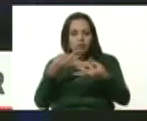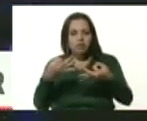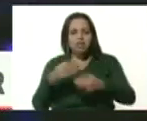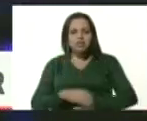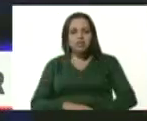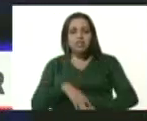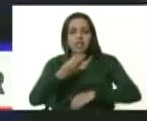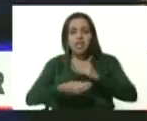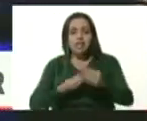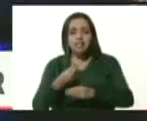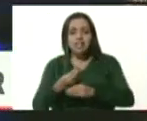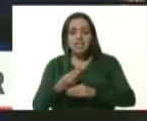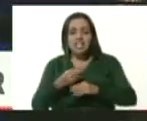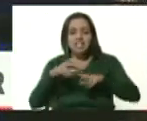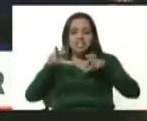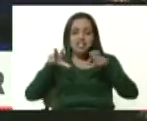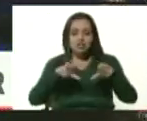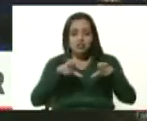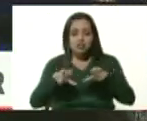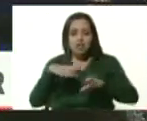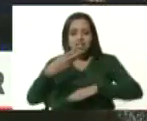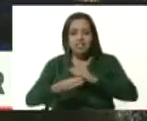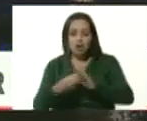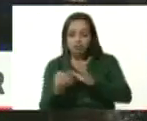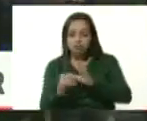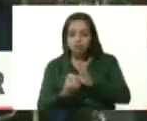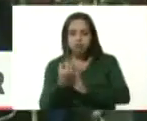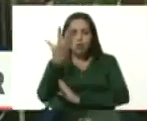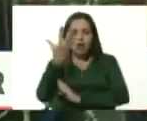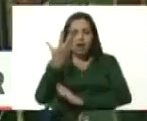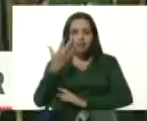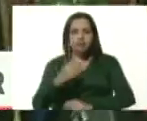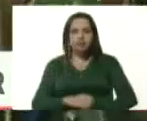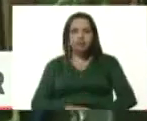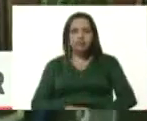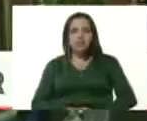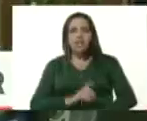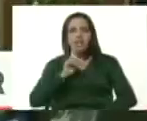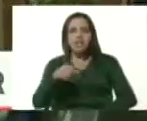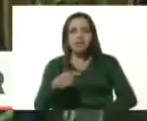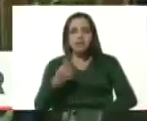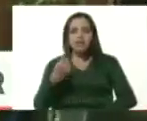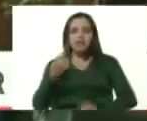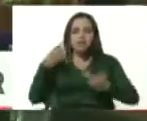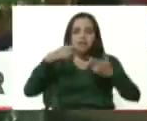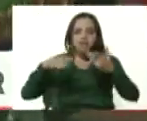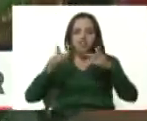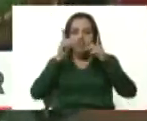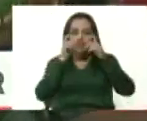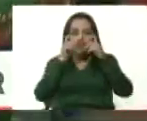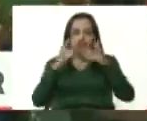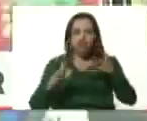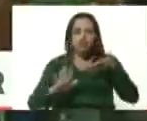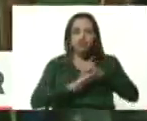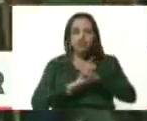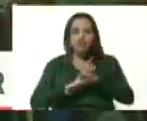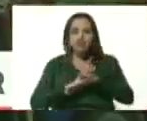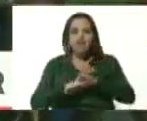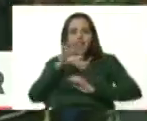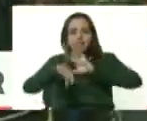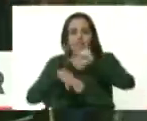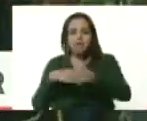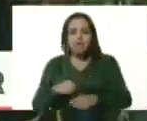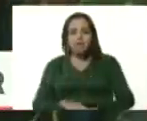serán dinosaurios, un volcán que simula una erupción y también imágenes de animales representativos del safari y una